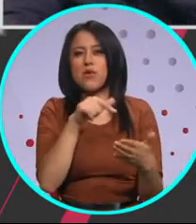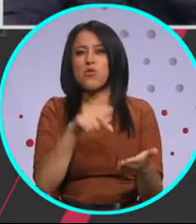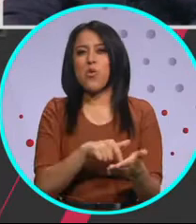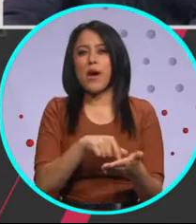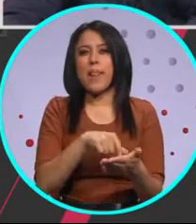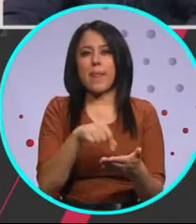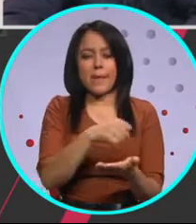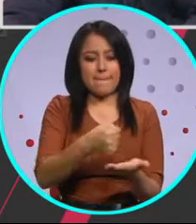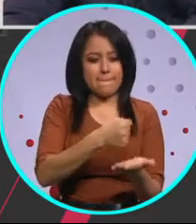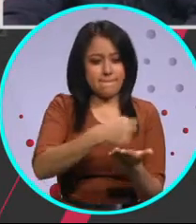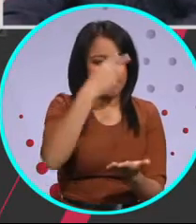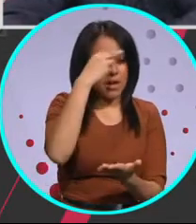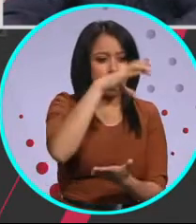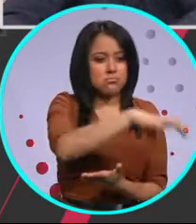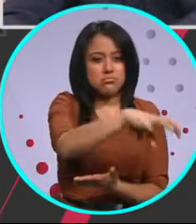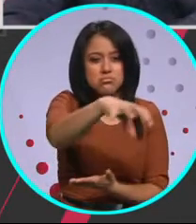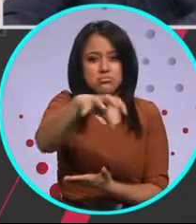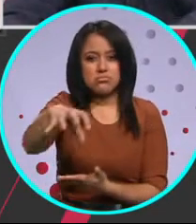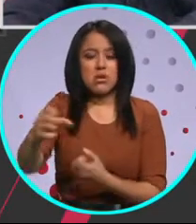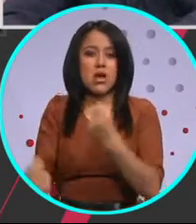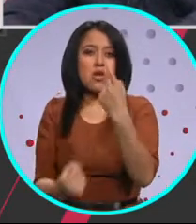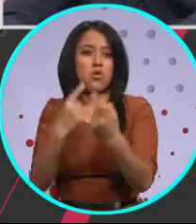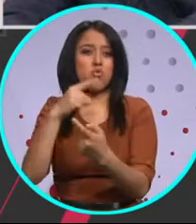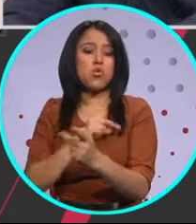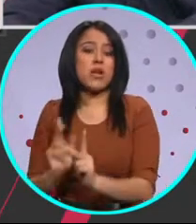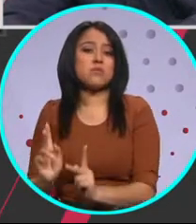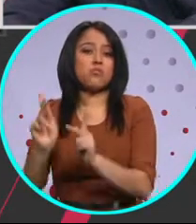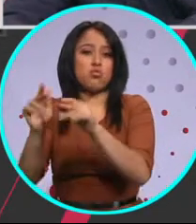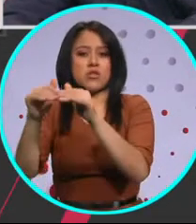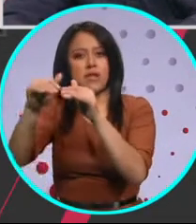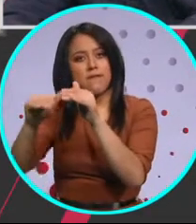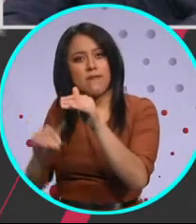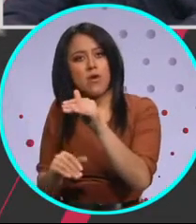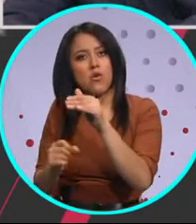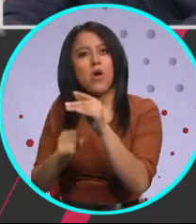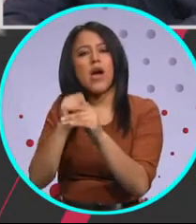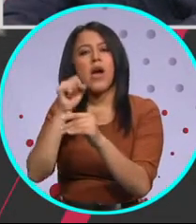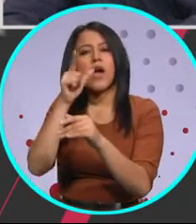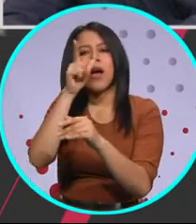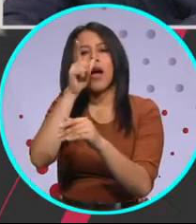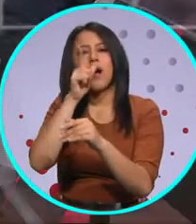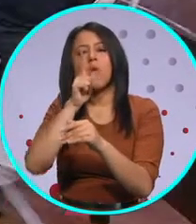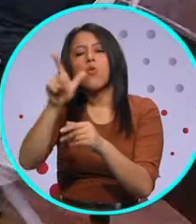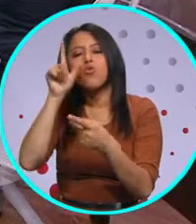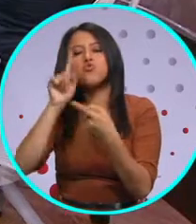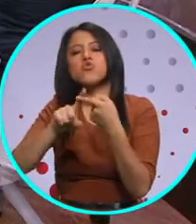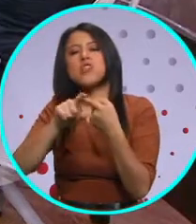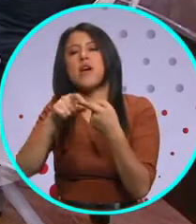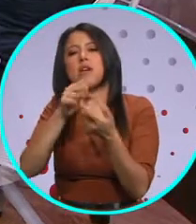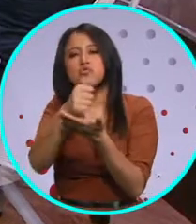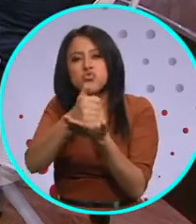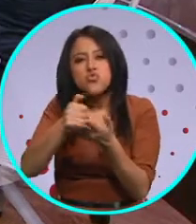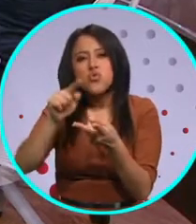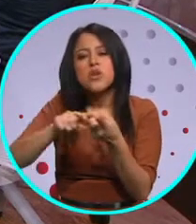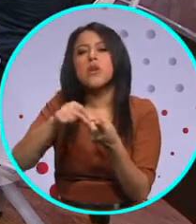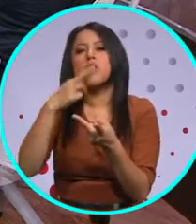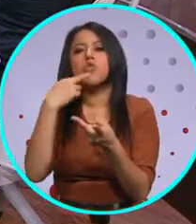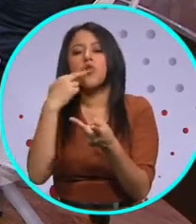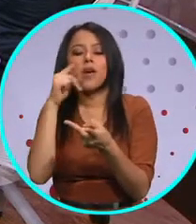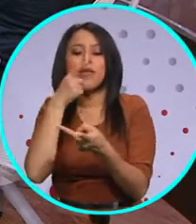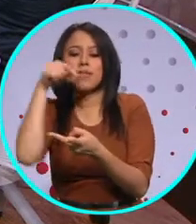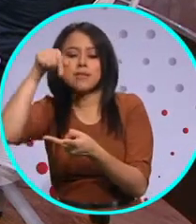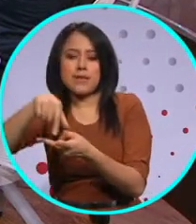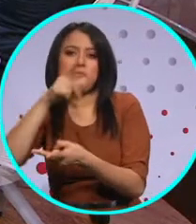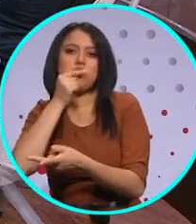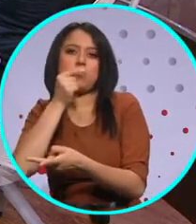la ciudad y se anotan en otras áreas tan bajo puentes y tienen las torretas prendidas hay luces azules y rojas que te indican que ahí hay una estación de policía es